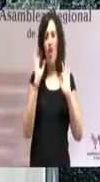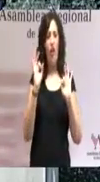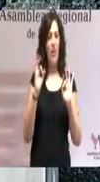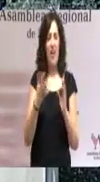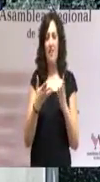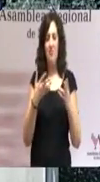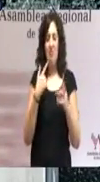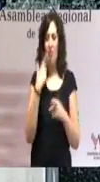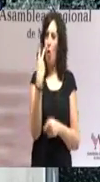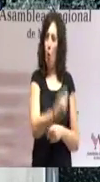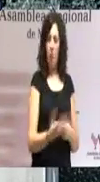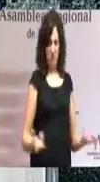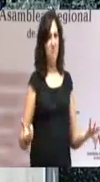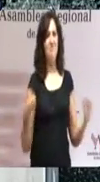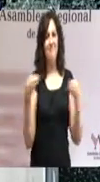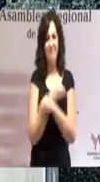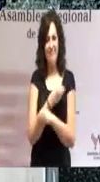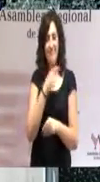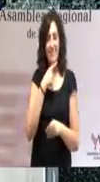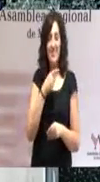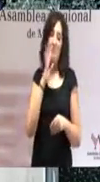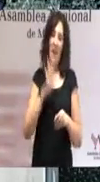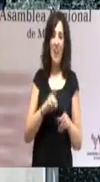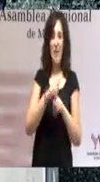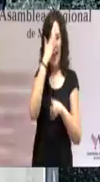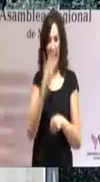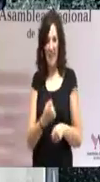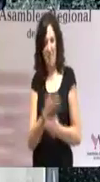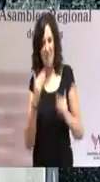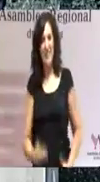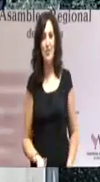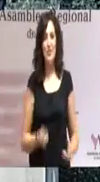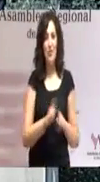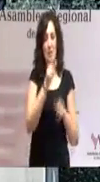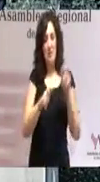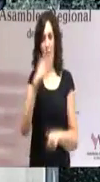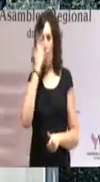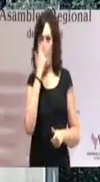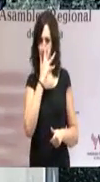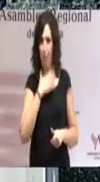Tobar. A usted y al resto de portavoces que le han imitado en esa estela de la negatividad.